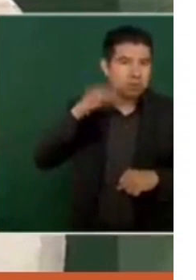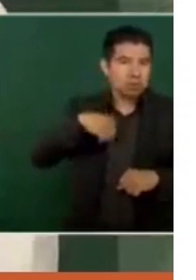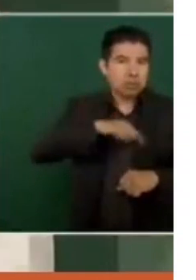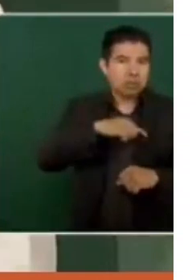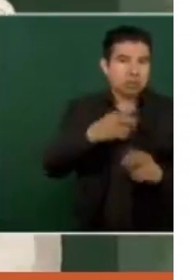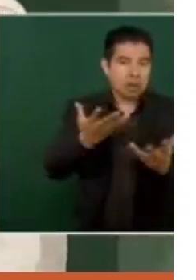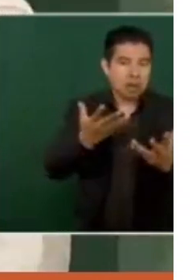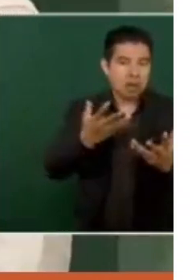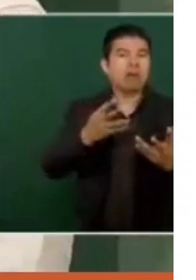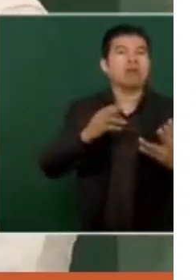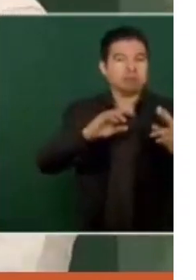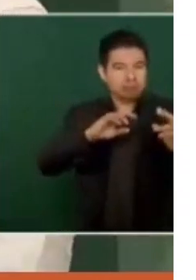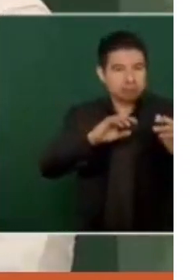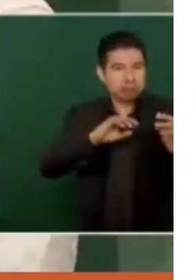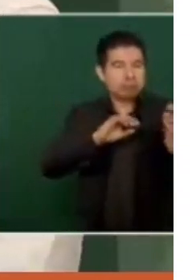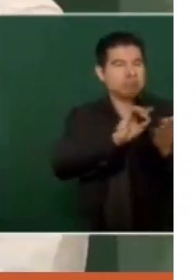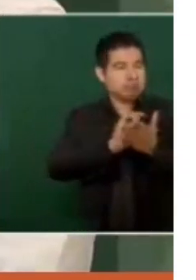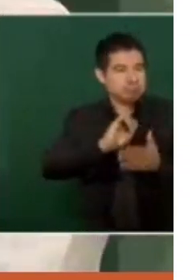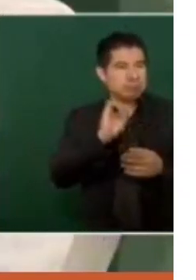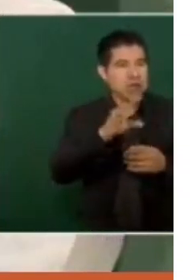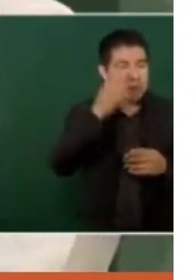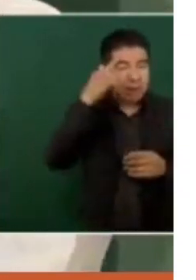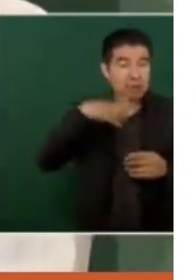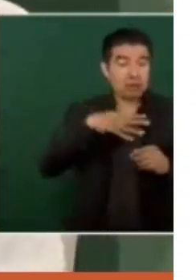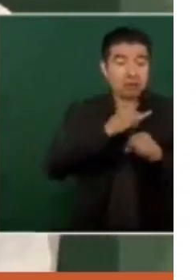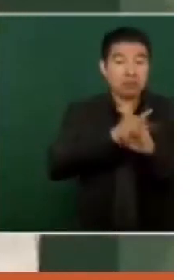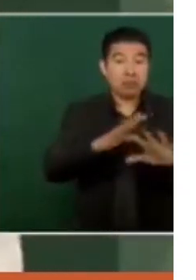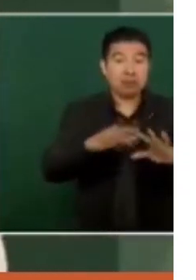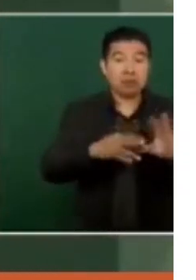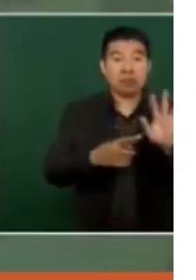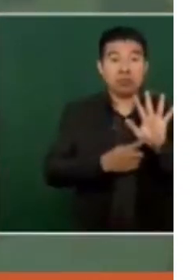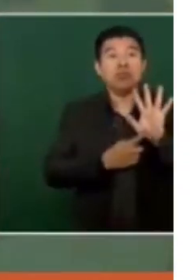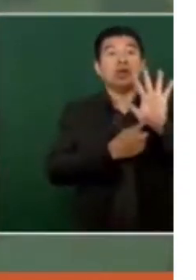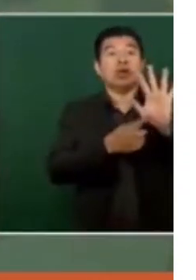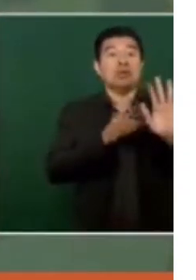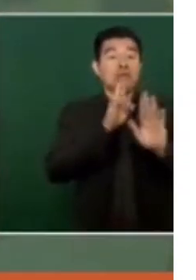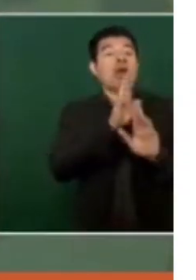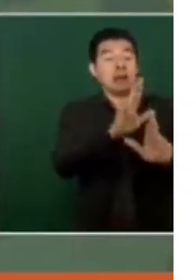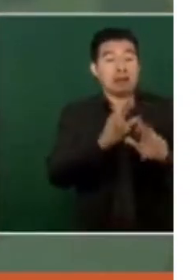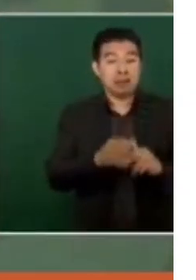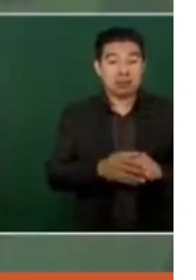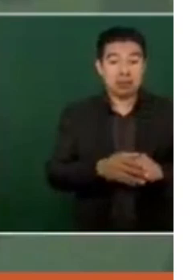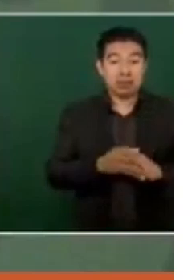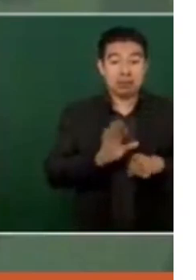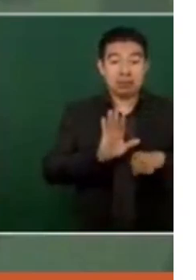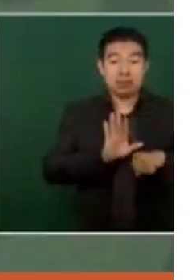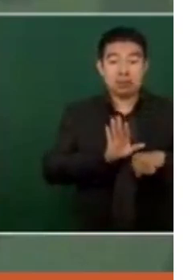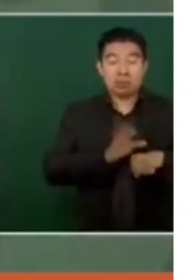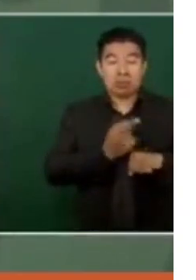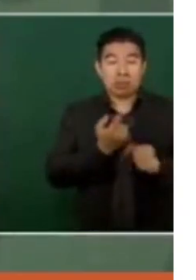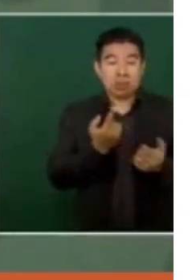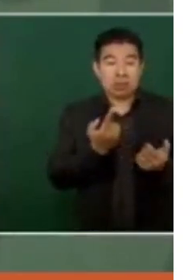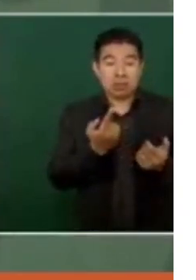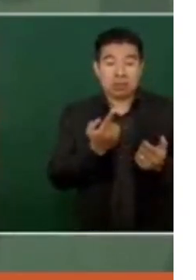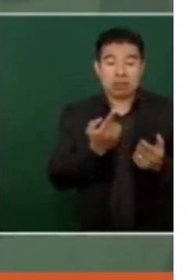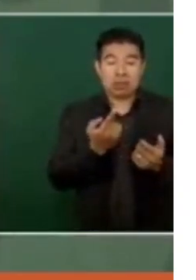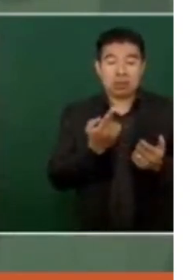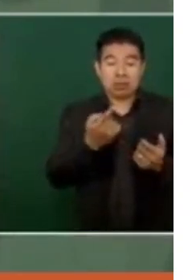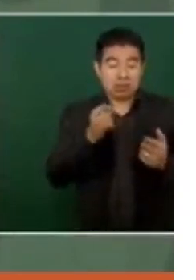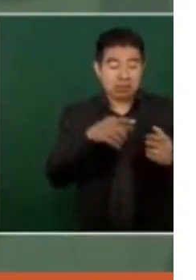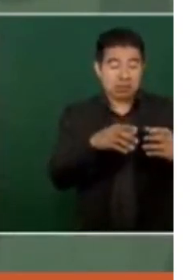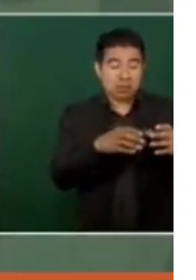y se envió una respuesta para que la gente, porque si no se queda en los medios convencionales